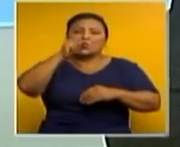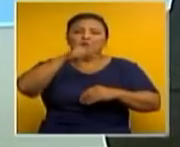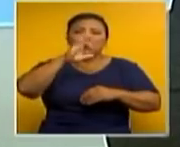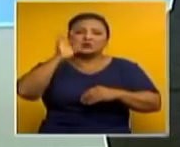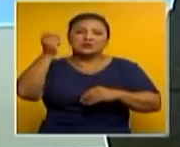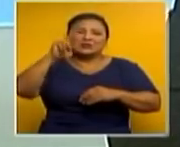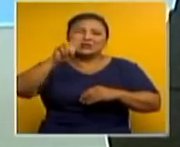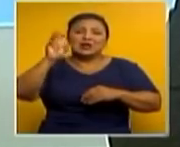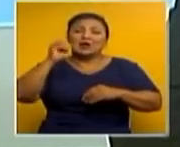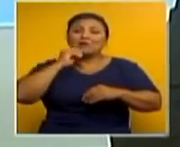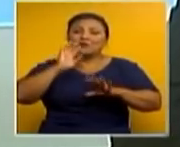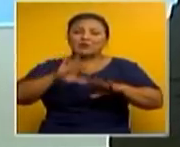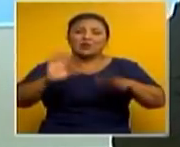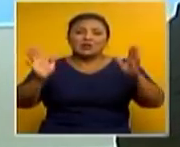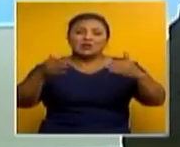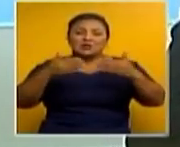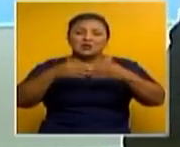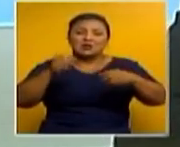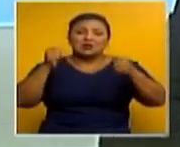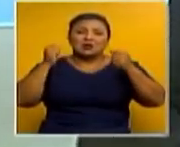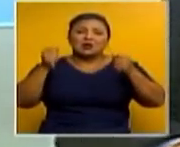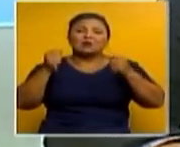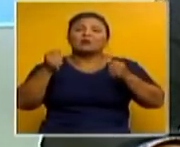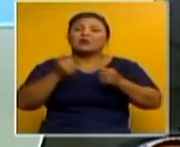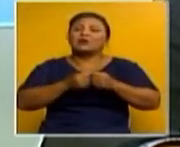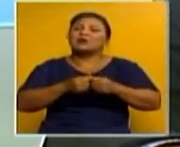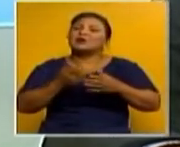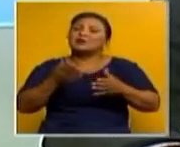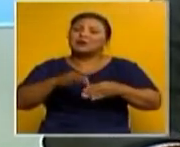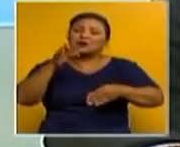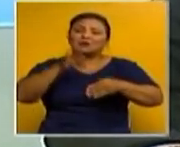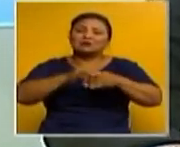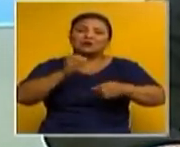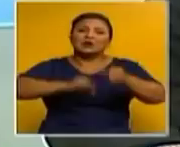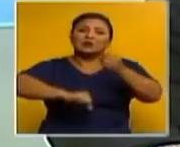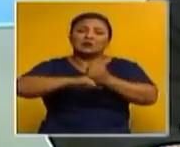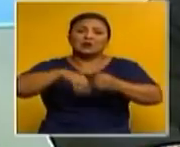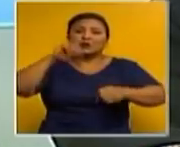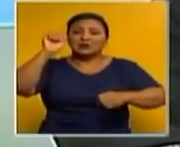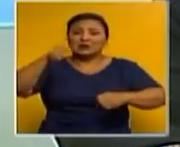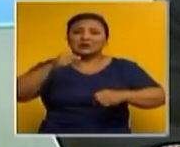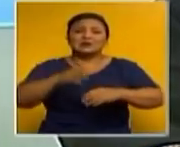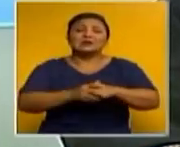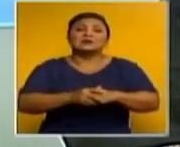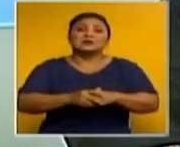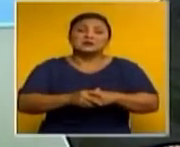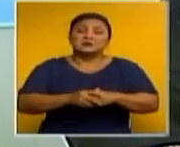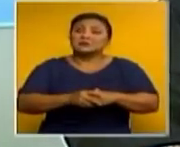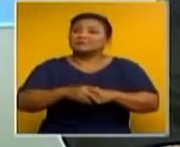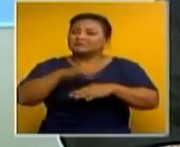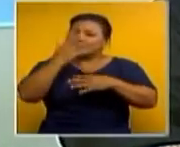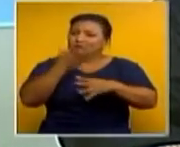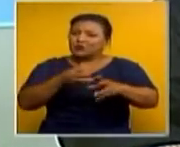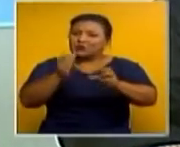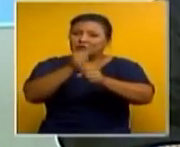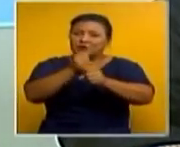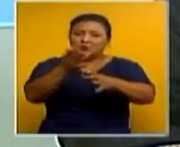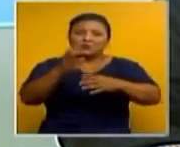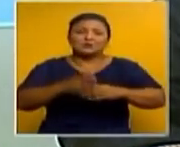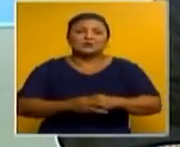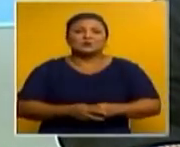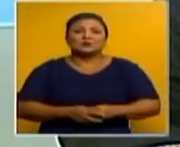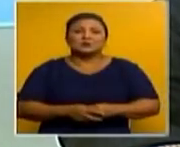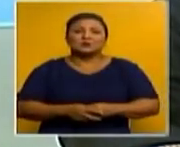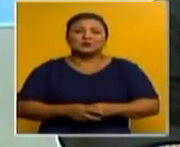también efectuó el cierre de campaña por la consulta popular apoyando el Sí. José Ignacio, ¿cómo estás? Buenas noches. Adelante con tu reporte.